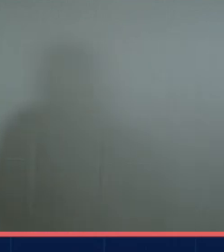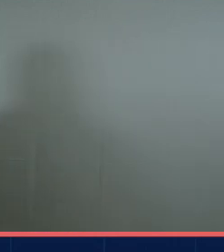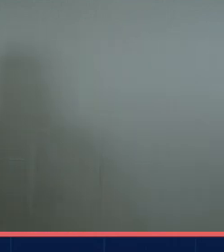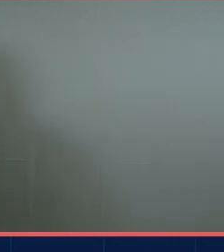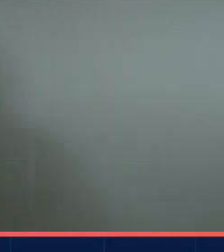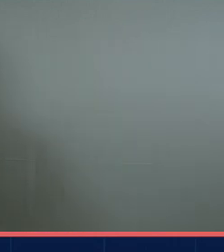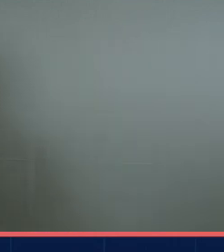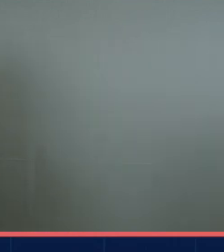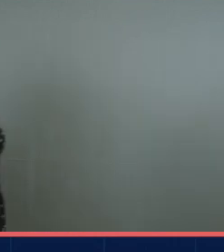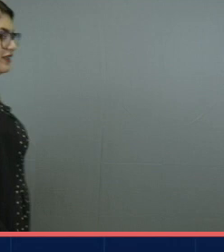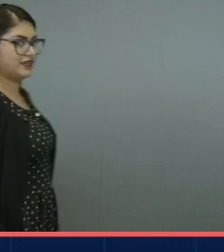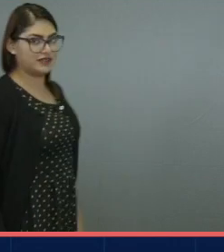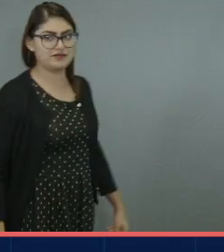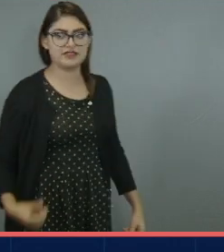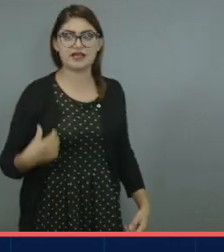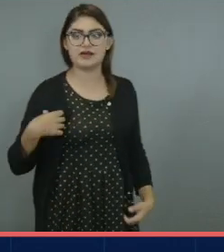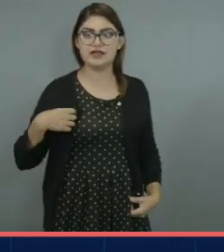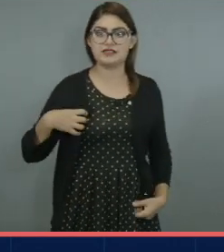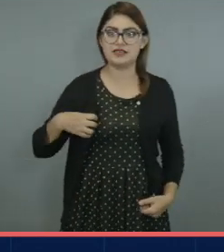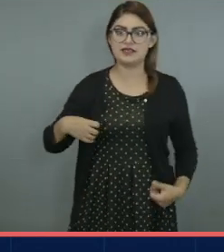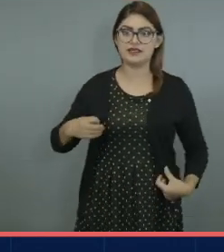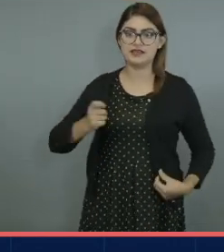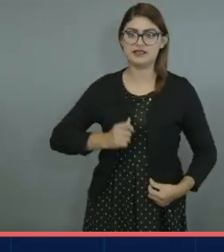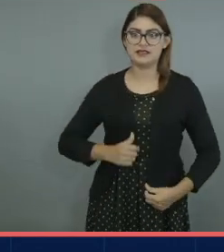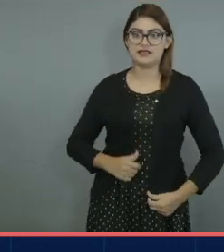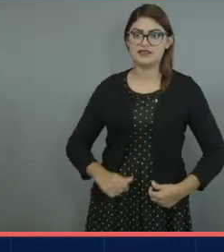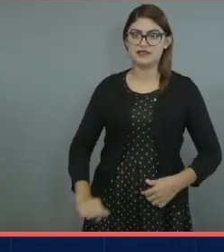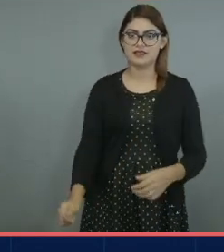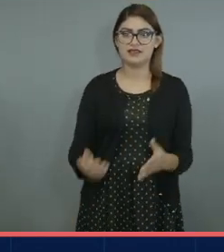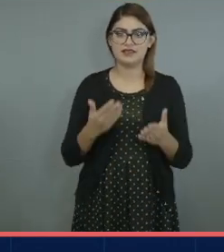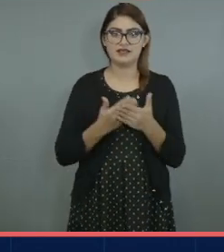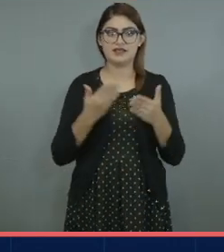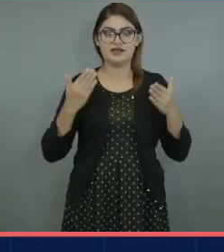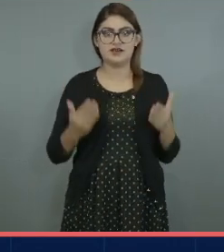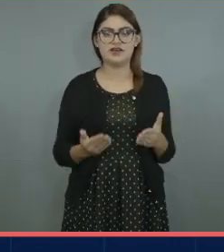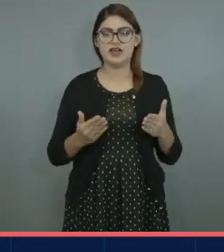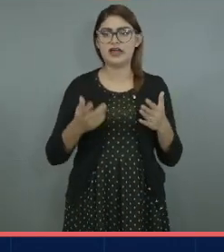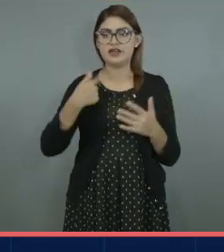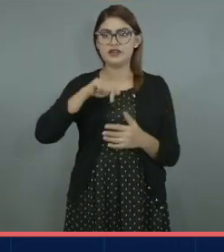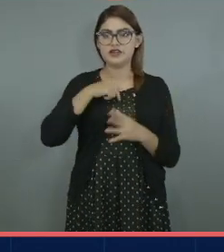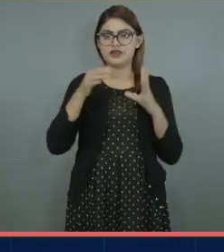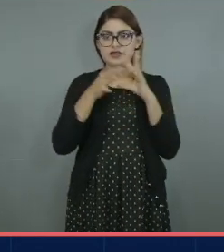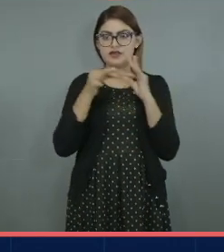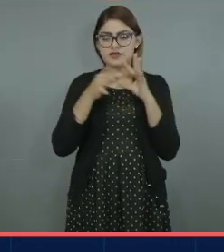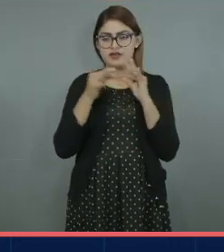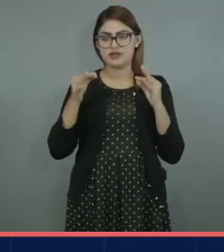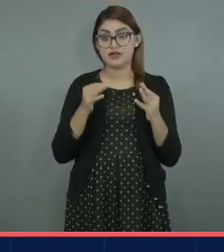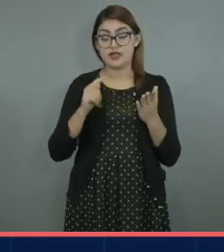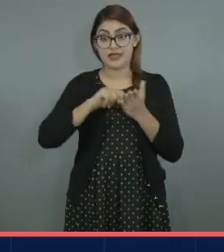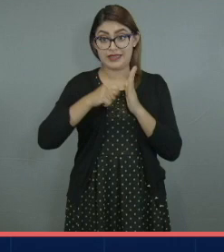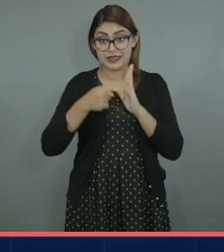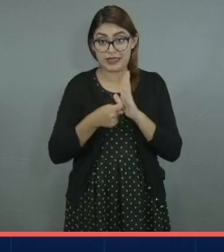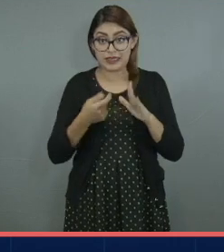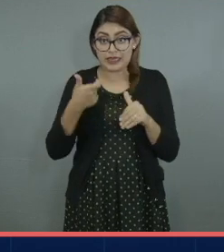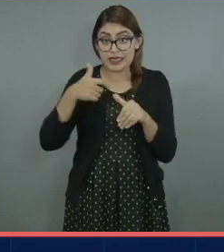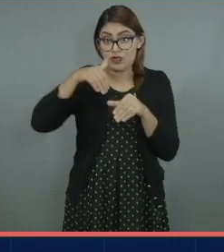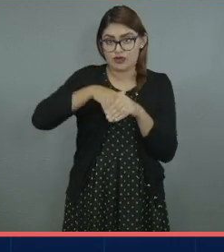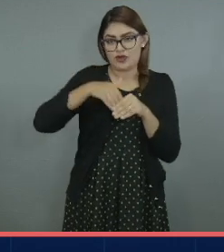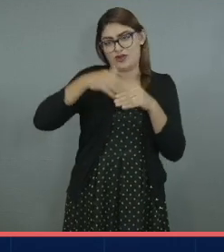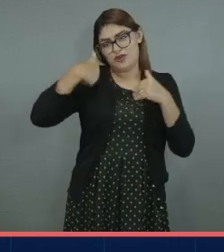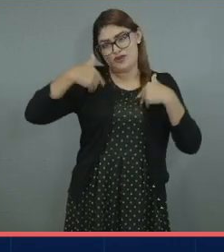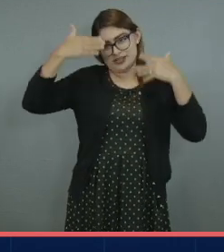A ver, ¿cómo implementamos técnicas de ahorro? Yo sé que ustedes que me están viendo muy, muy